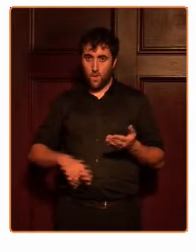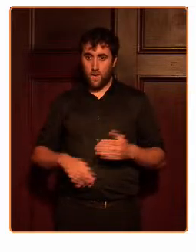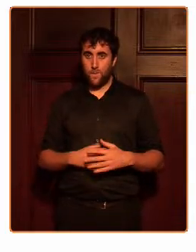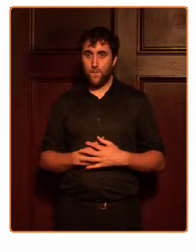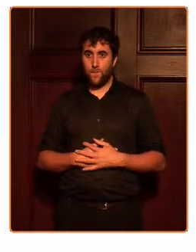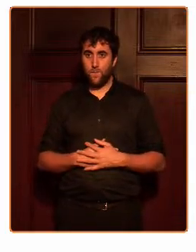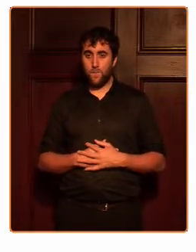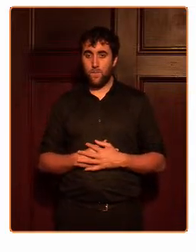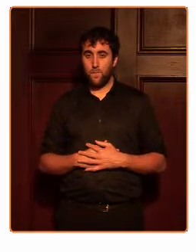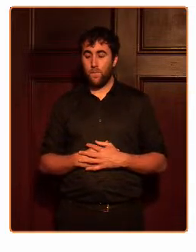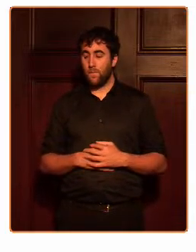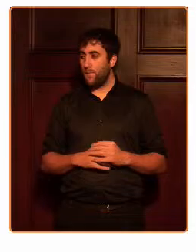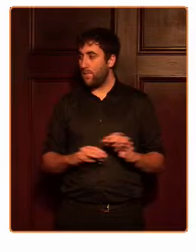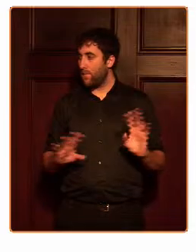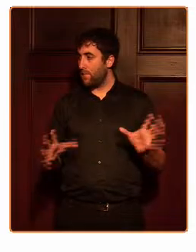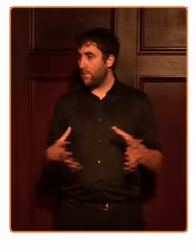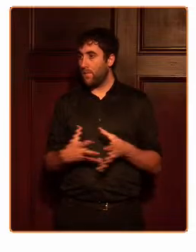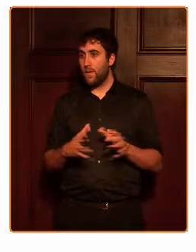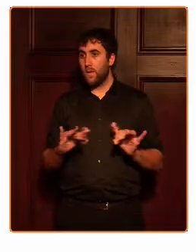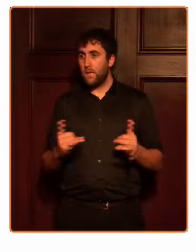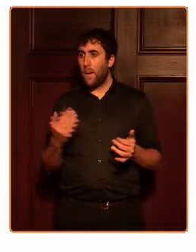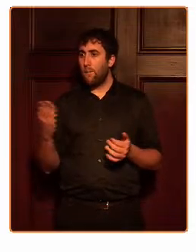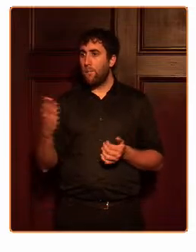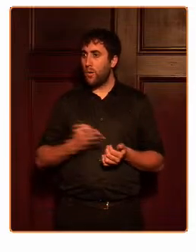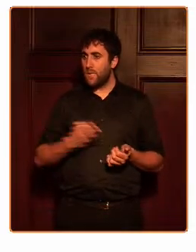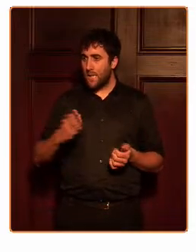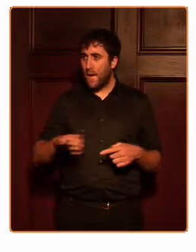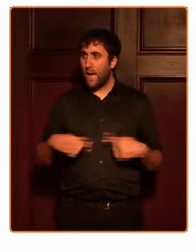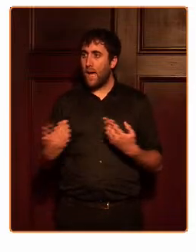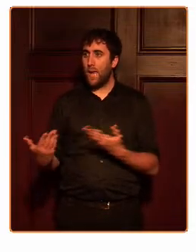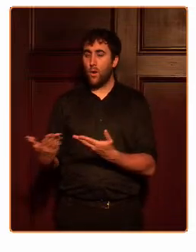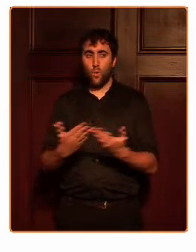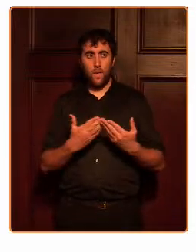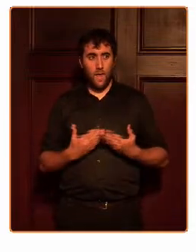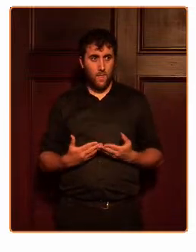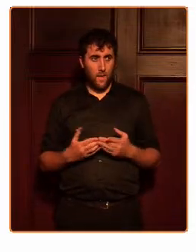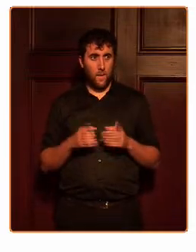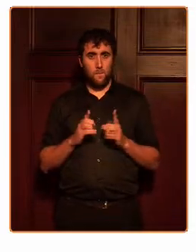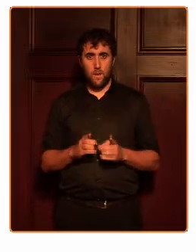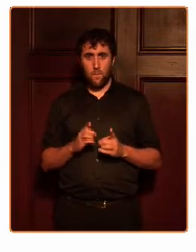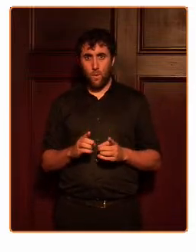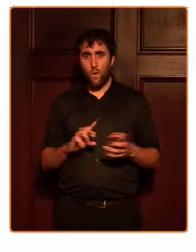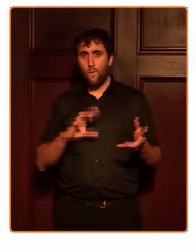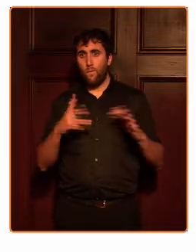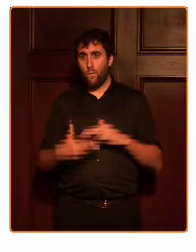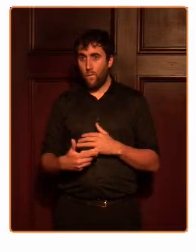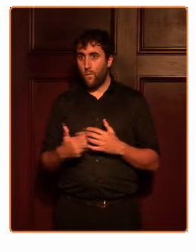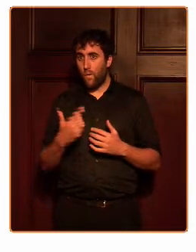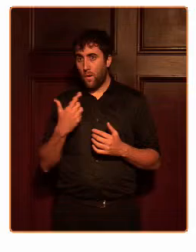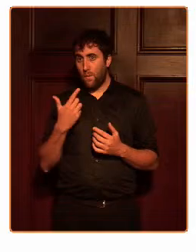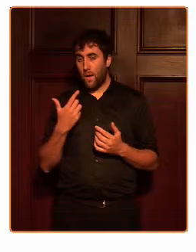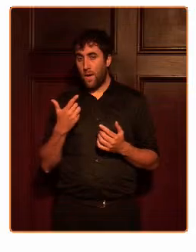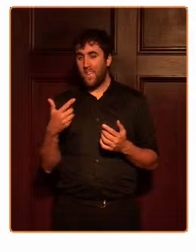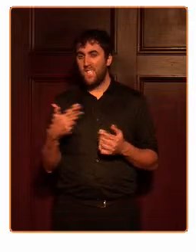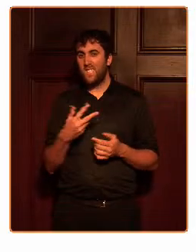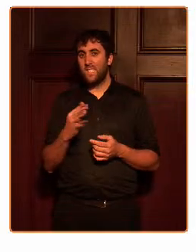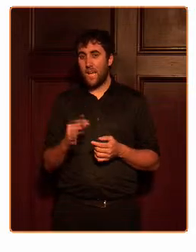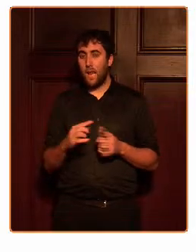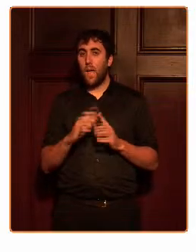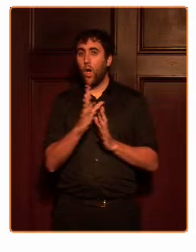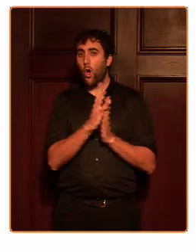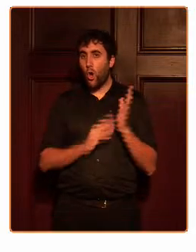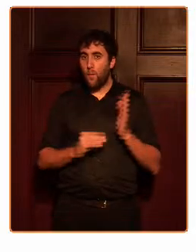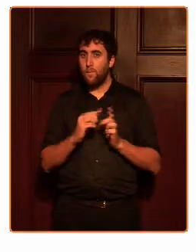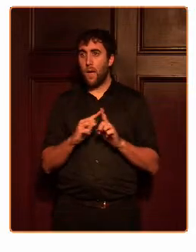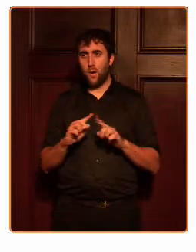que el porcentaje de estudiantes que engañan, que cheat, que copian,